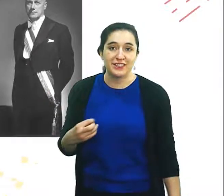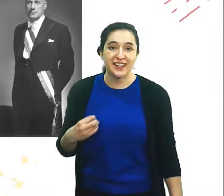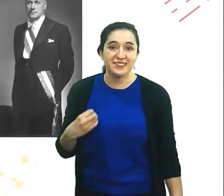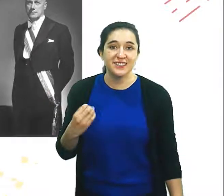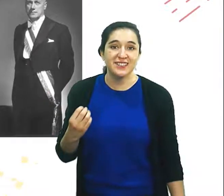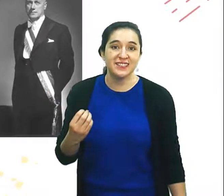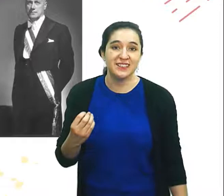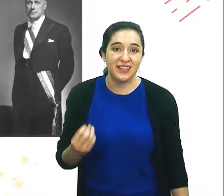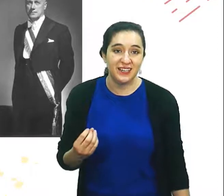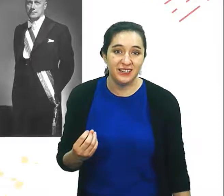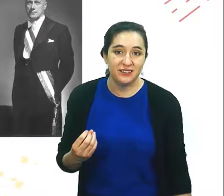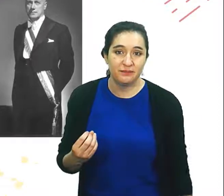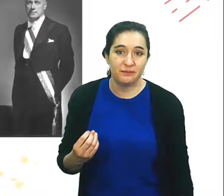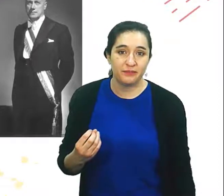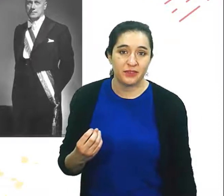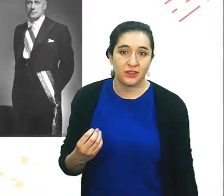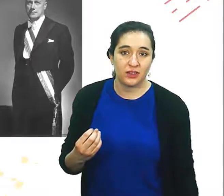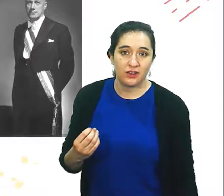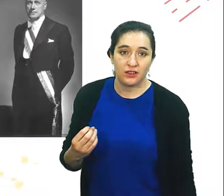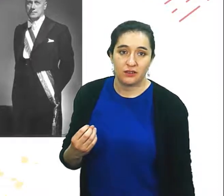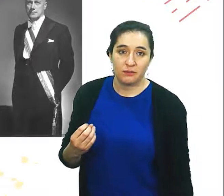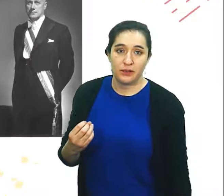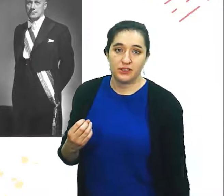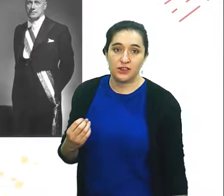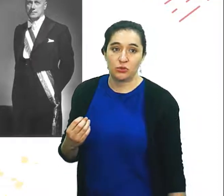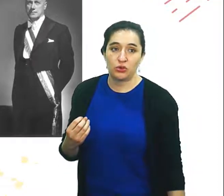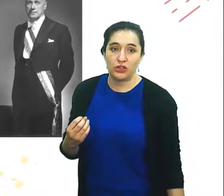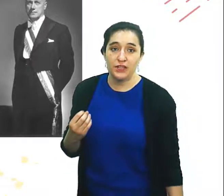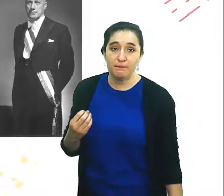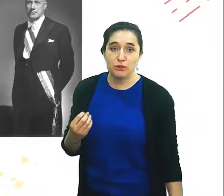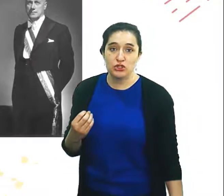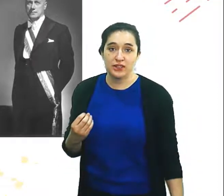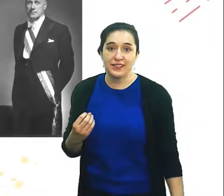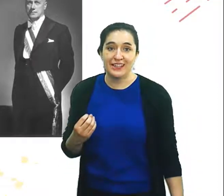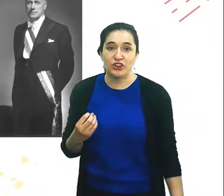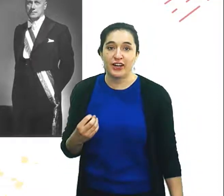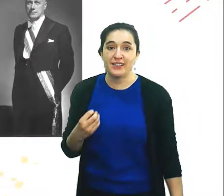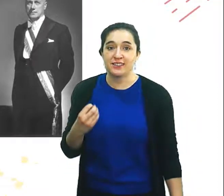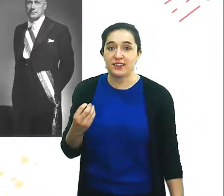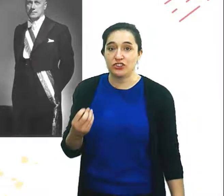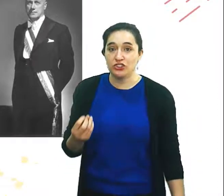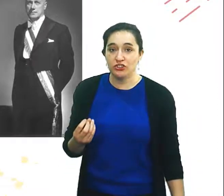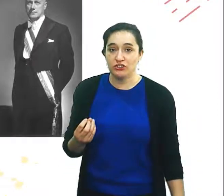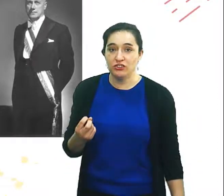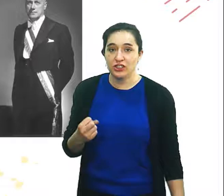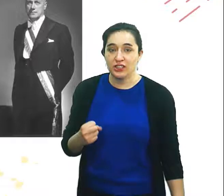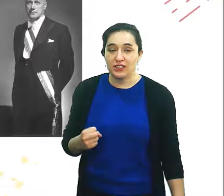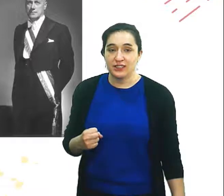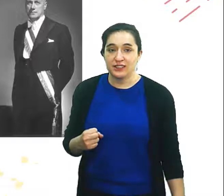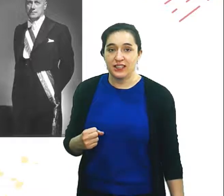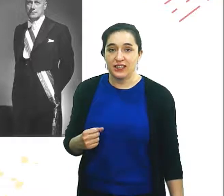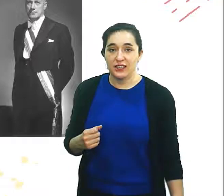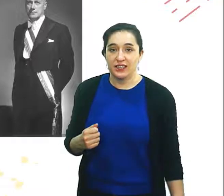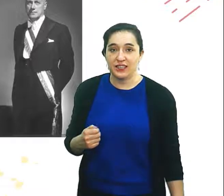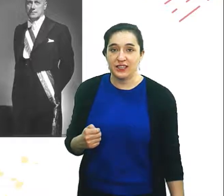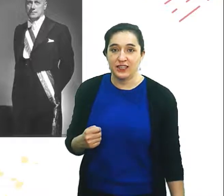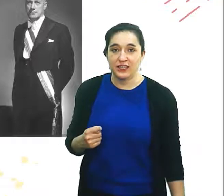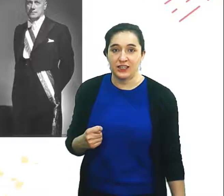rol trascendental, va a tener un rol importante en la organización